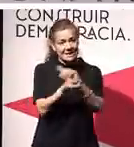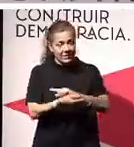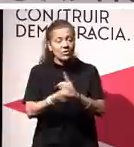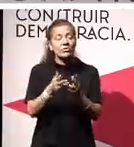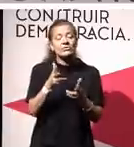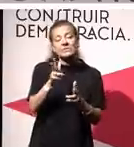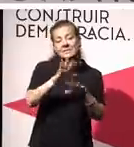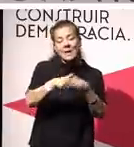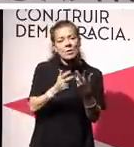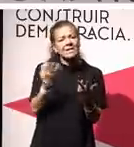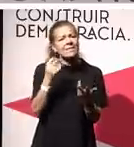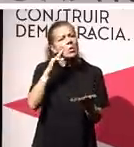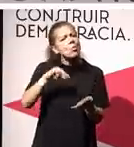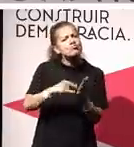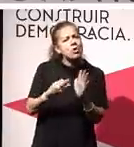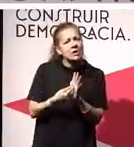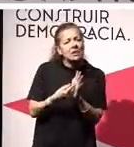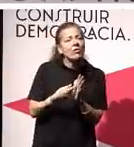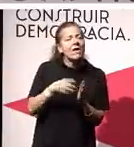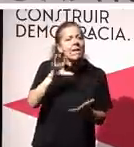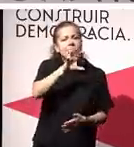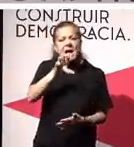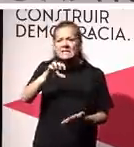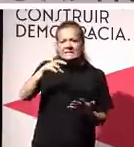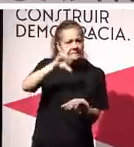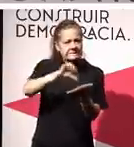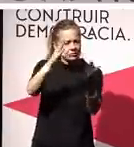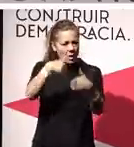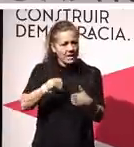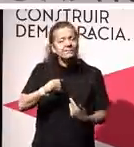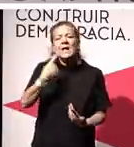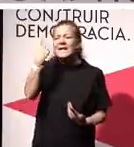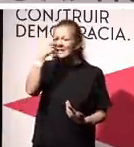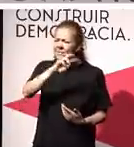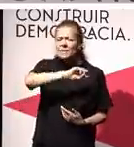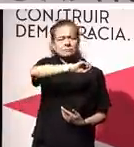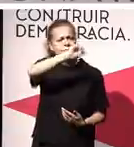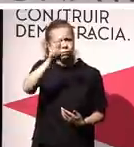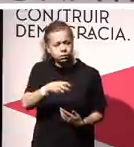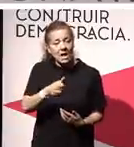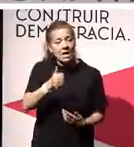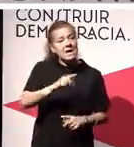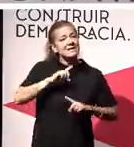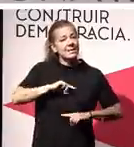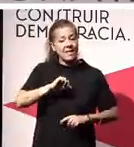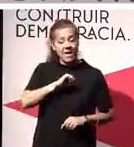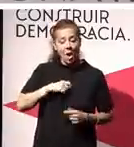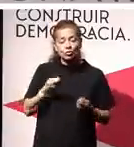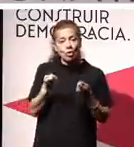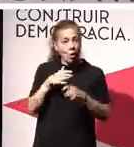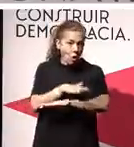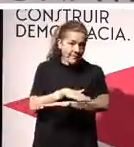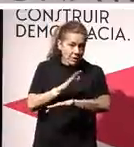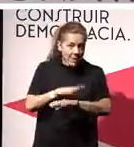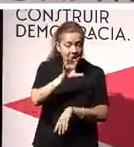que consolidar un proyecto de país descentralizado que reconozca la realidad plurinacional y una mayor capacidad de autogobierno para los